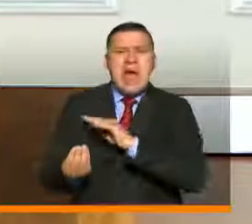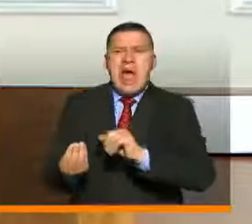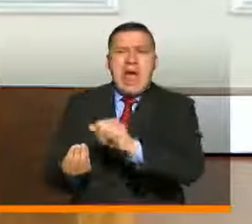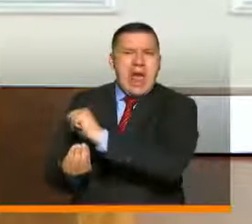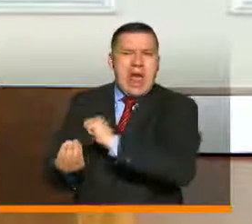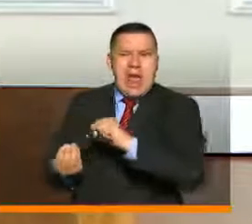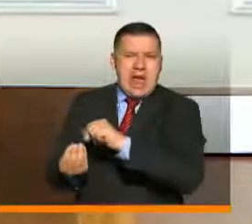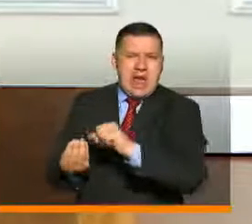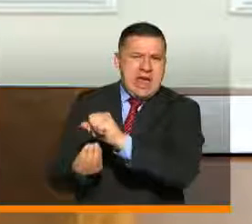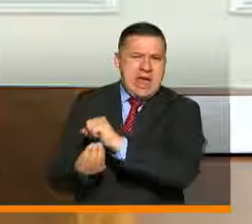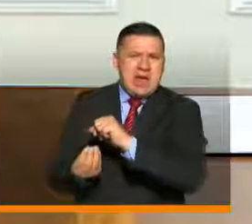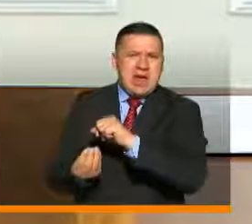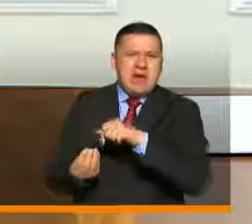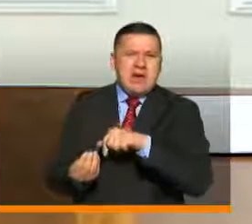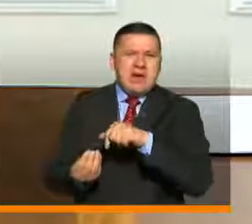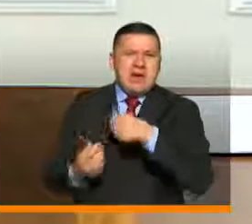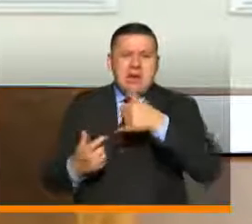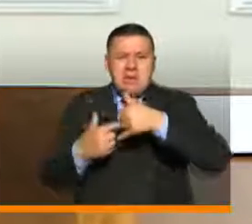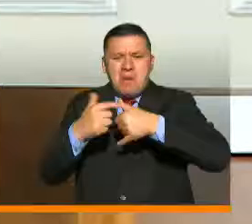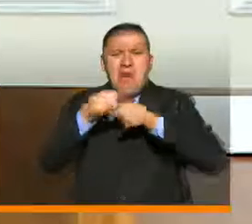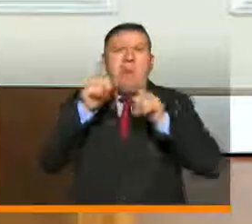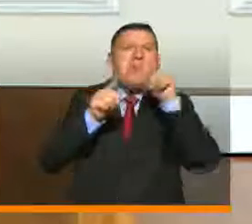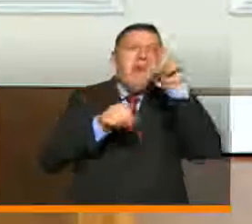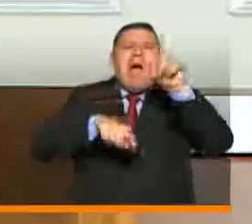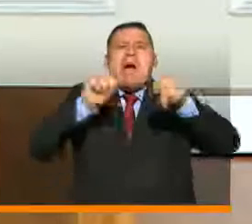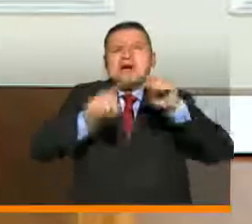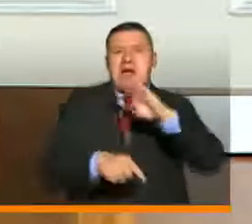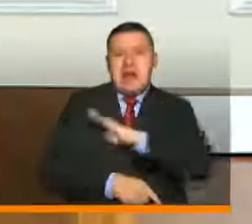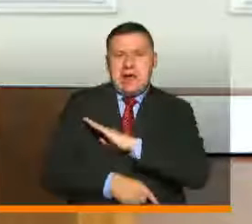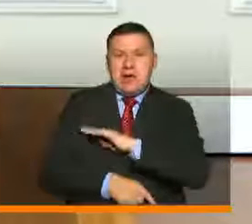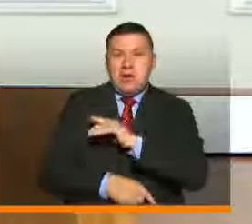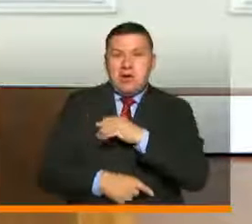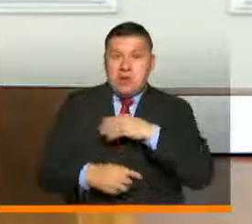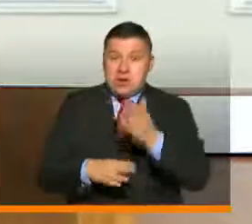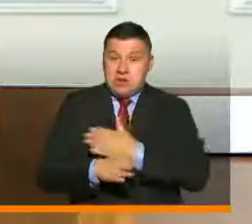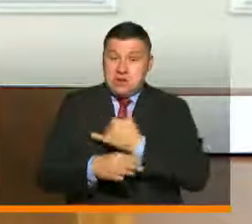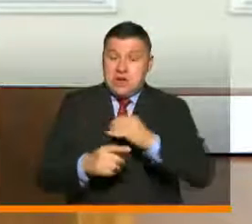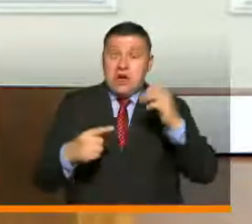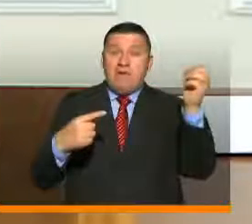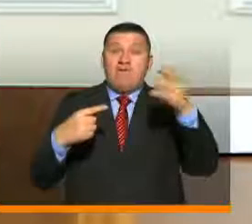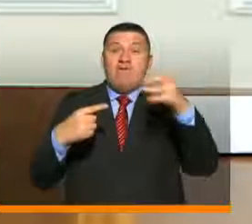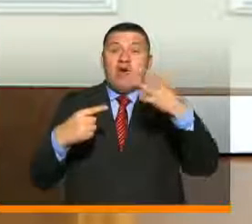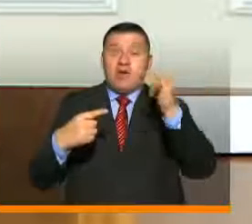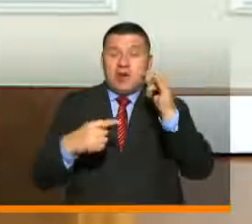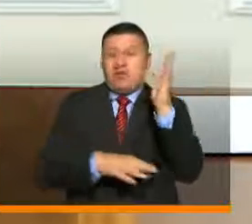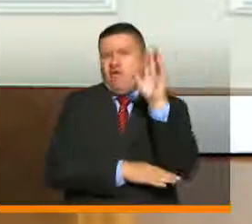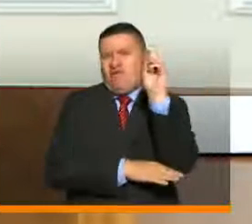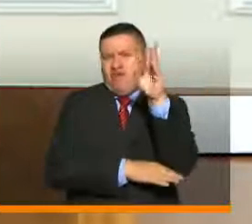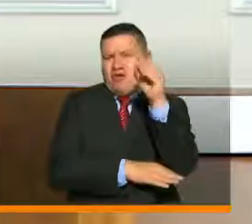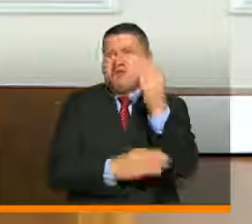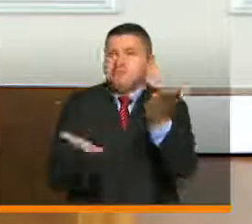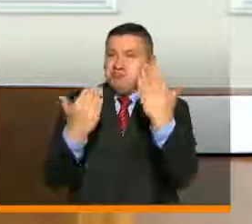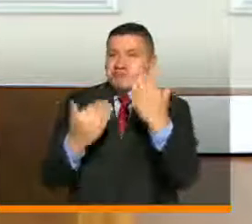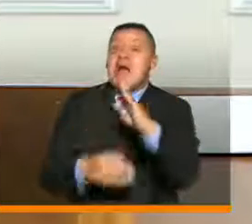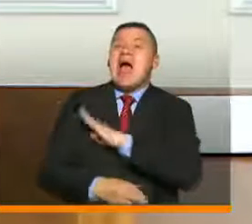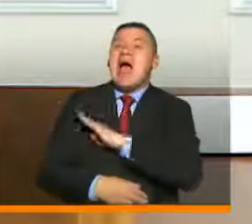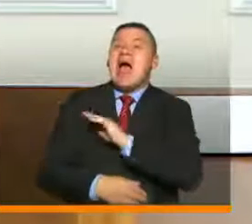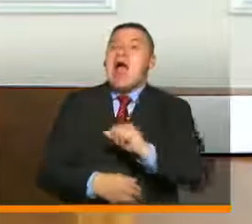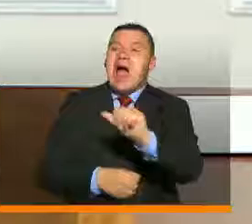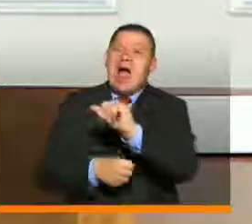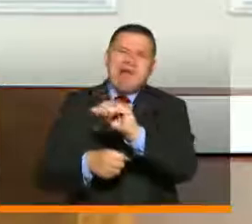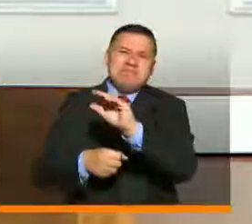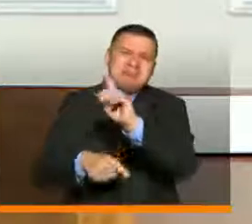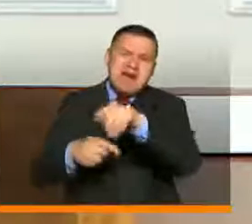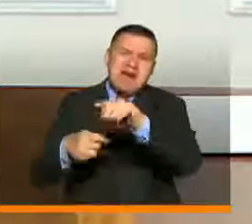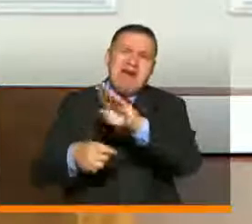de distintos lugares de nuestro país hoy adelantamos un foro con mujeres alcaldesas de nuestro país estábamos hablando también de los temas de